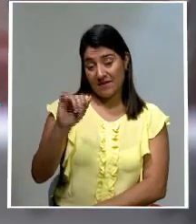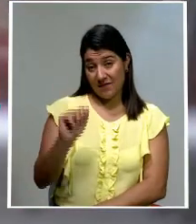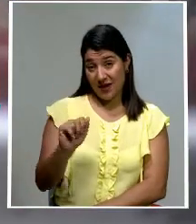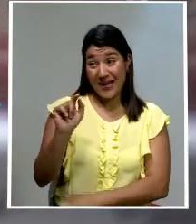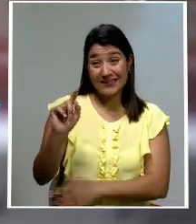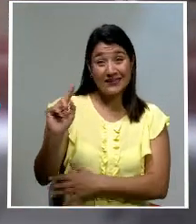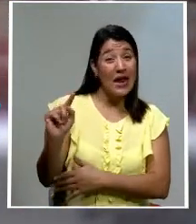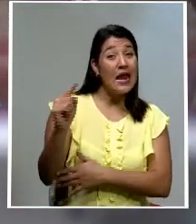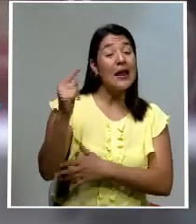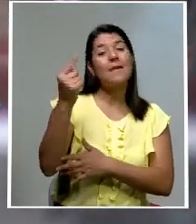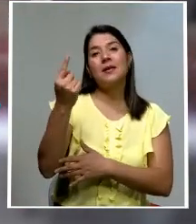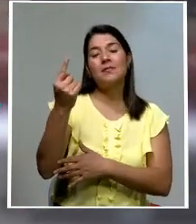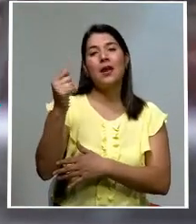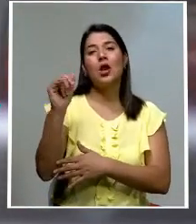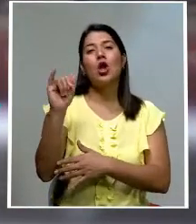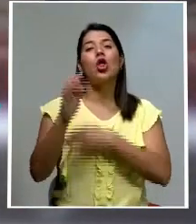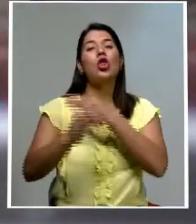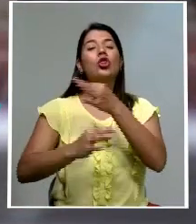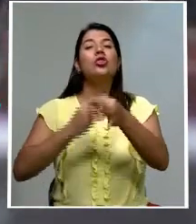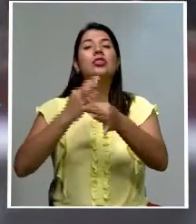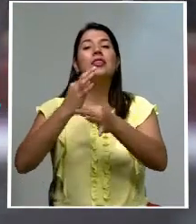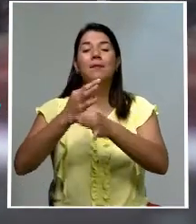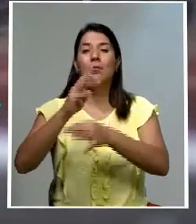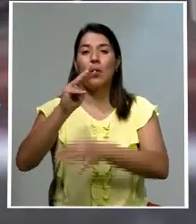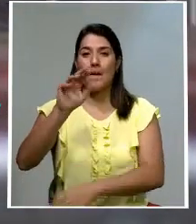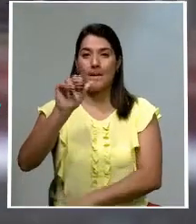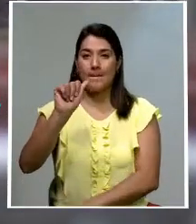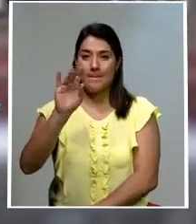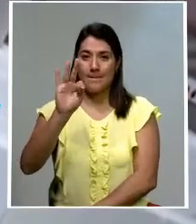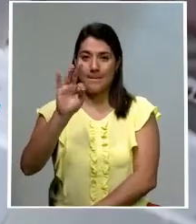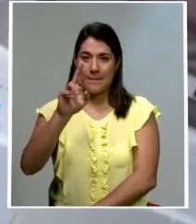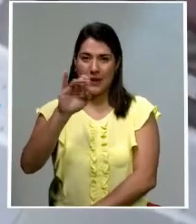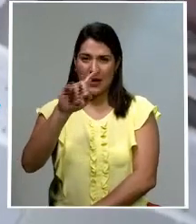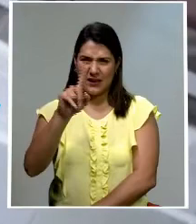matriz en fase cerca del Ecuador, con la habilidad de seguir